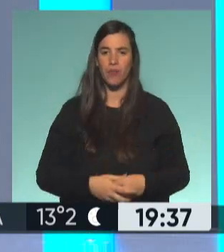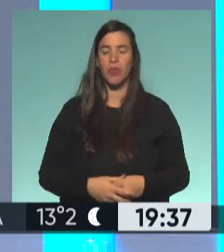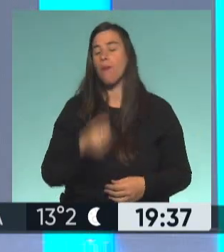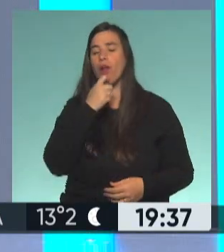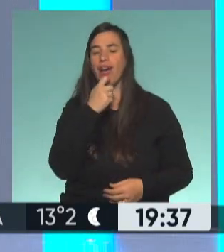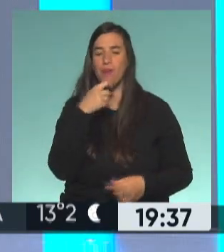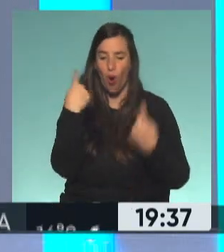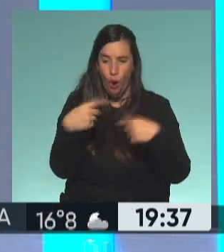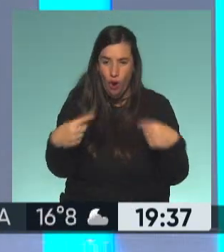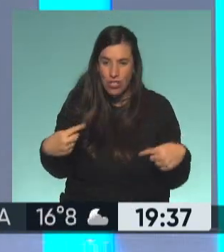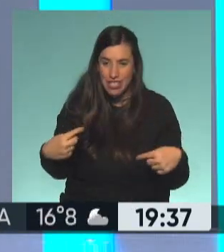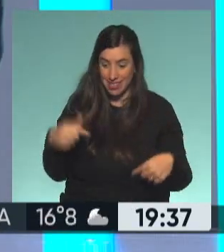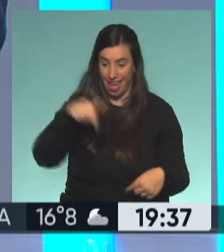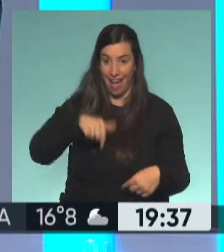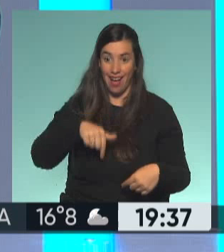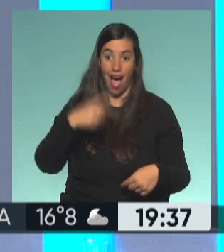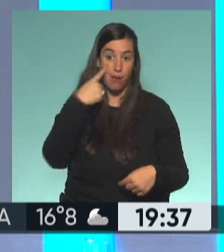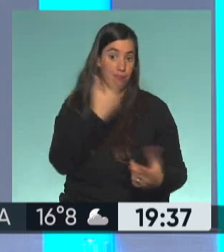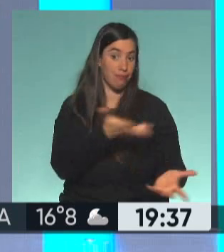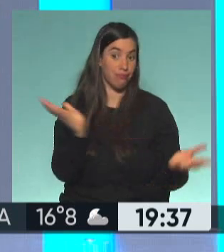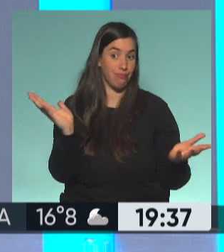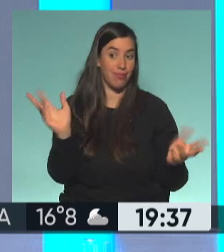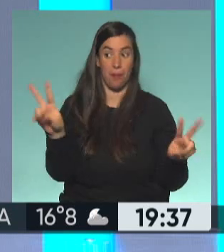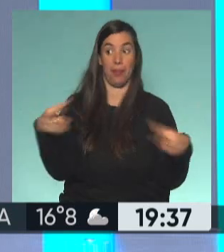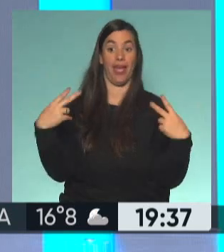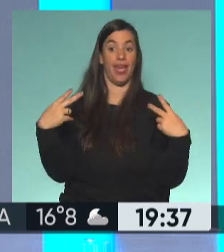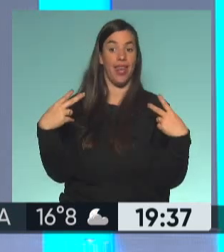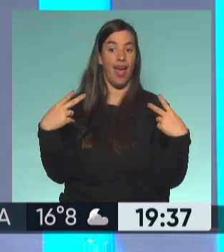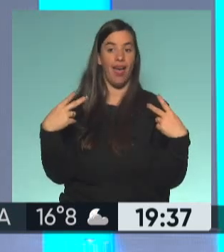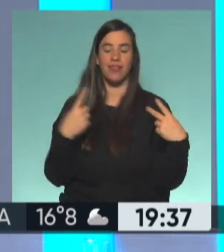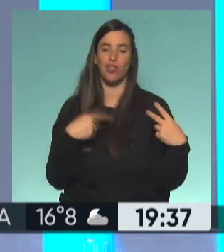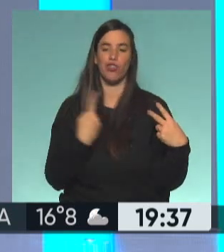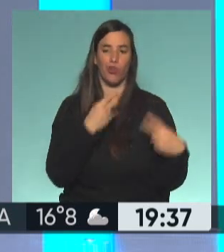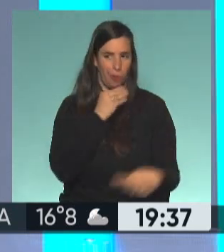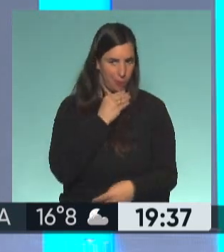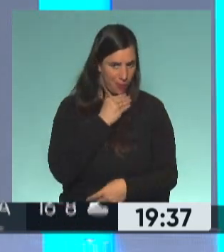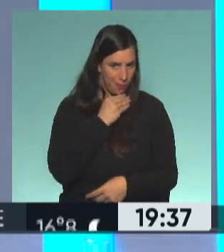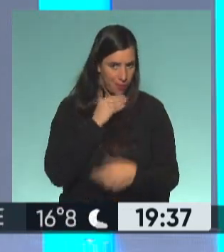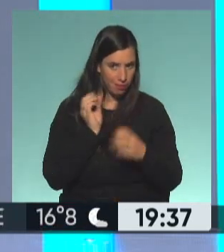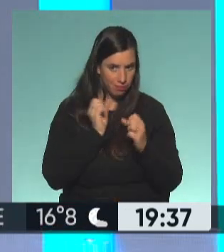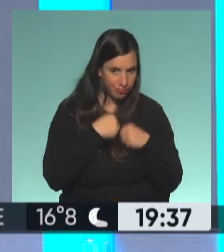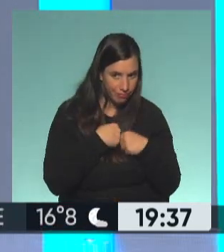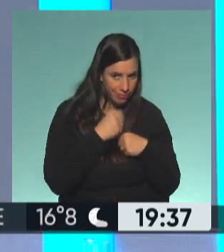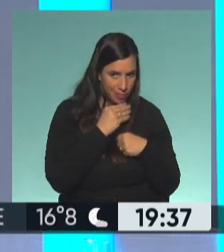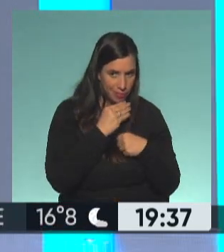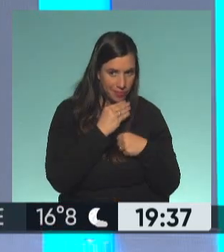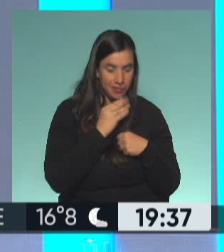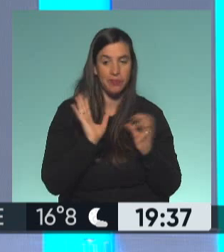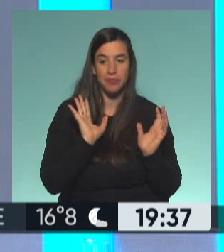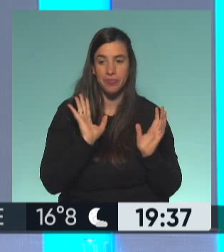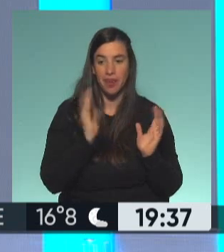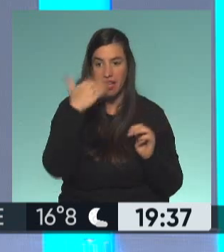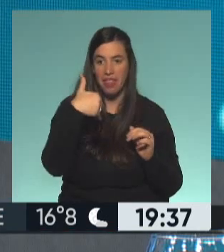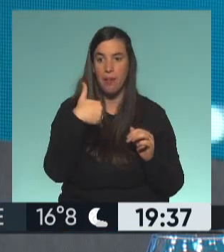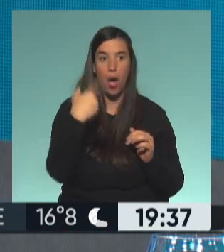nosotros acá no haríamos porque nos importan. No solo los que nos miran, Sí. sino cada uno de ustedes. Hay como cuando una está el cuerpo serie de también, ¿no, Daniel? inhibiciones sociales. Cuando aparece el cuerpo,